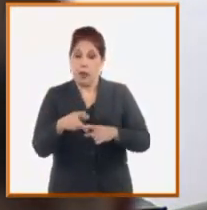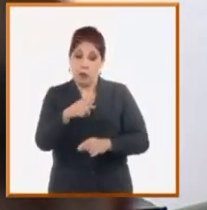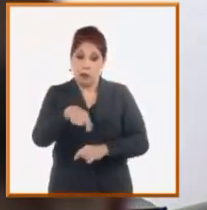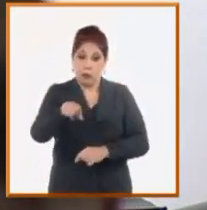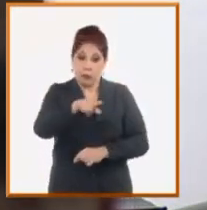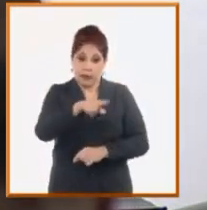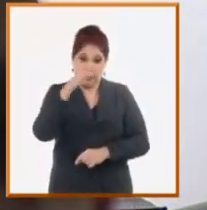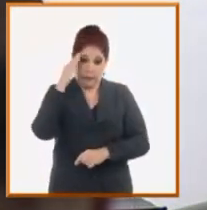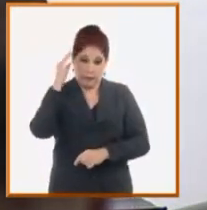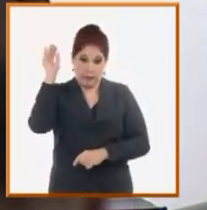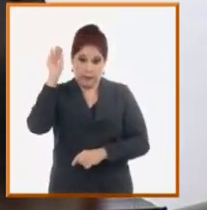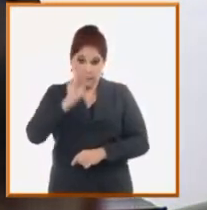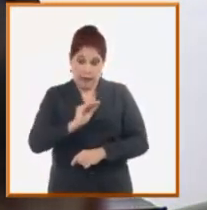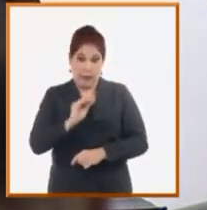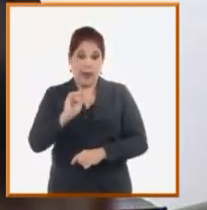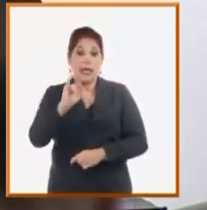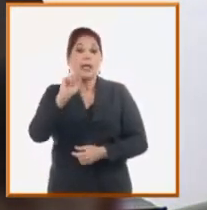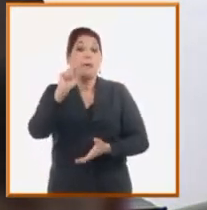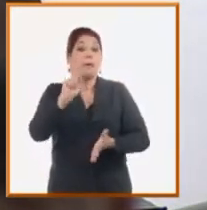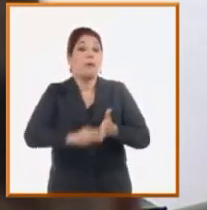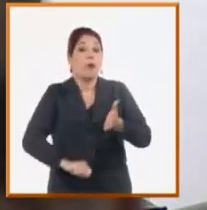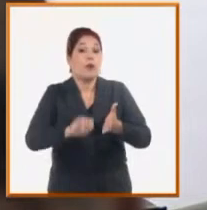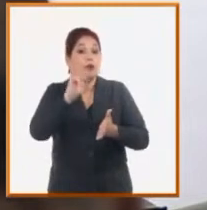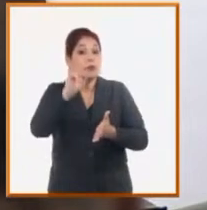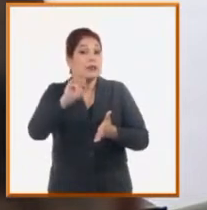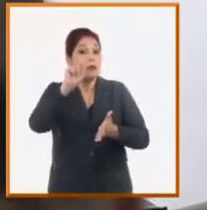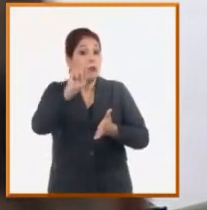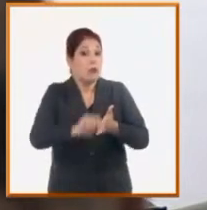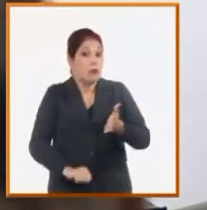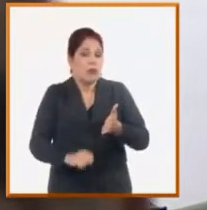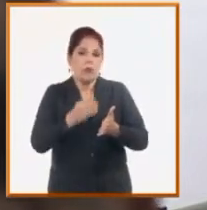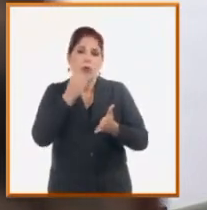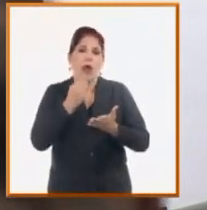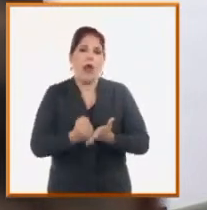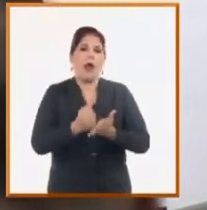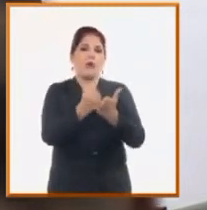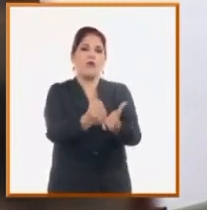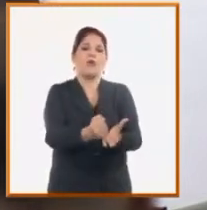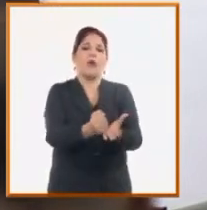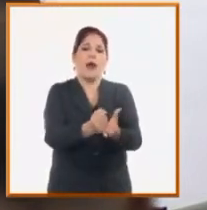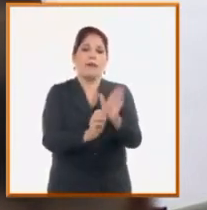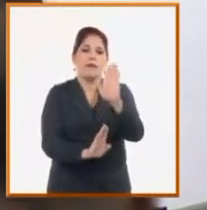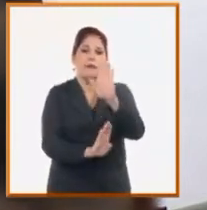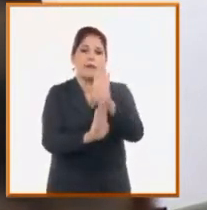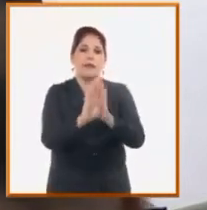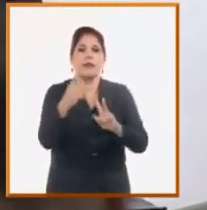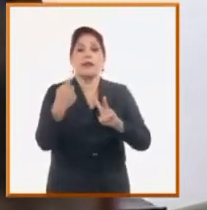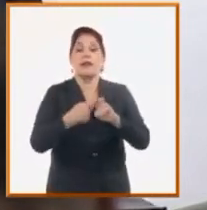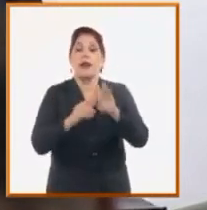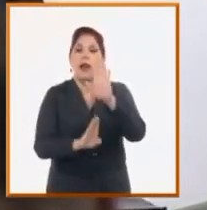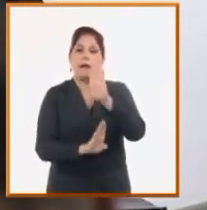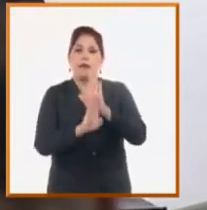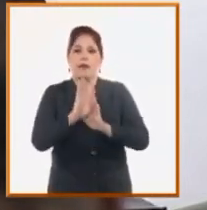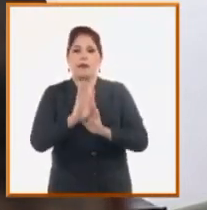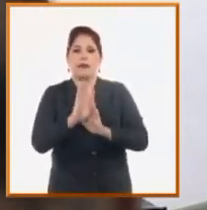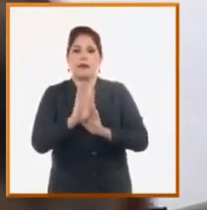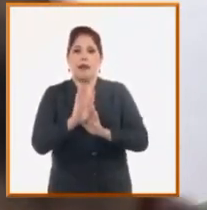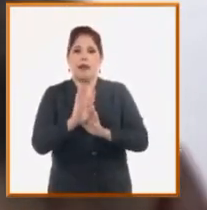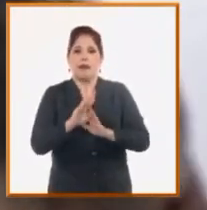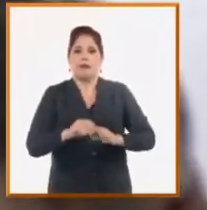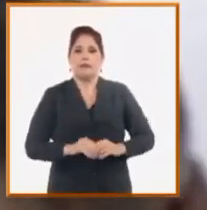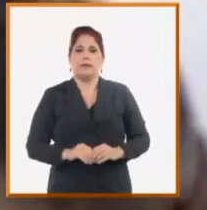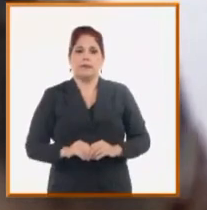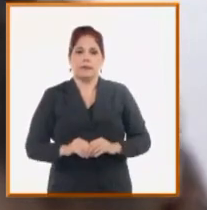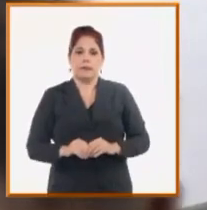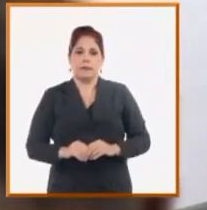dijo aquí, esos impuestos son los que permiten ir avanzando, primero en disminuir y después